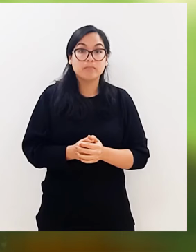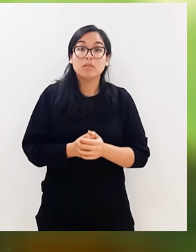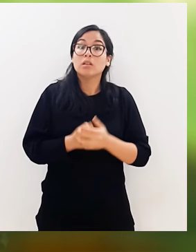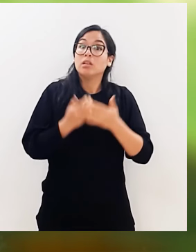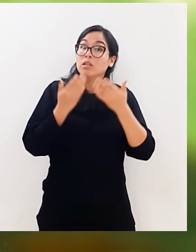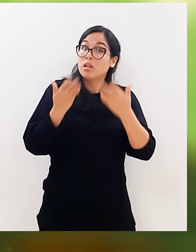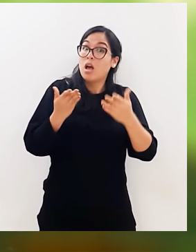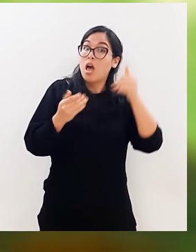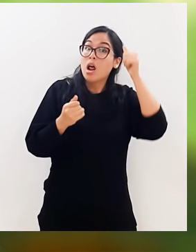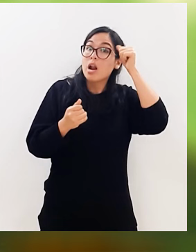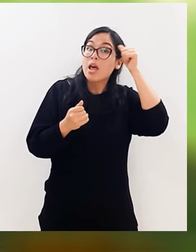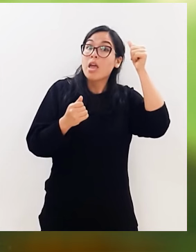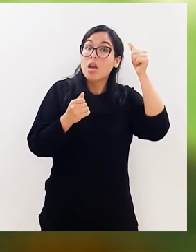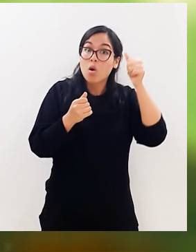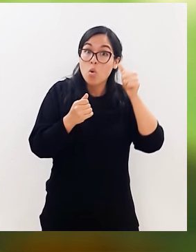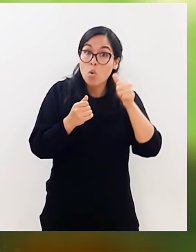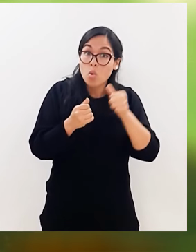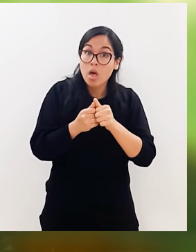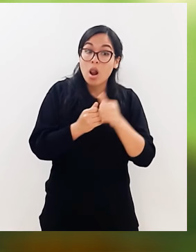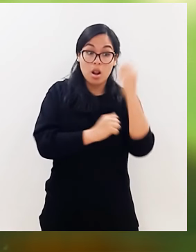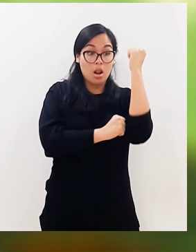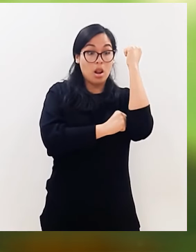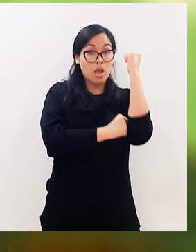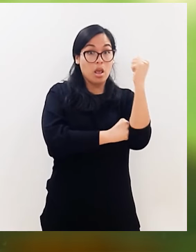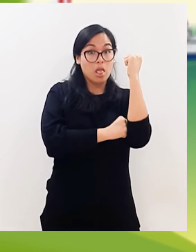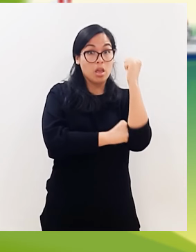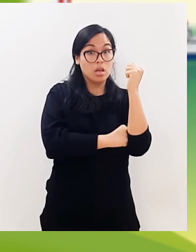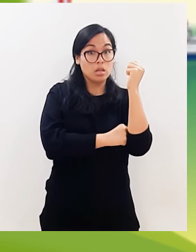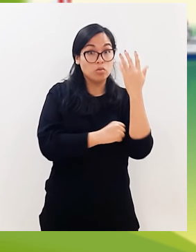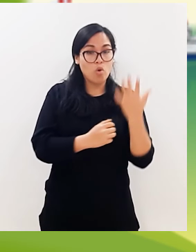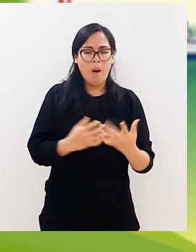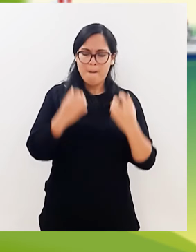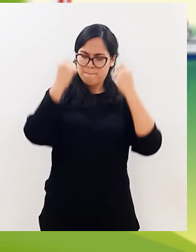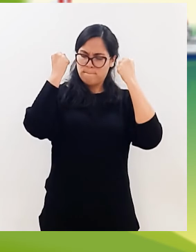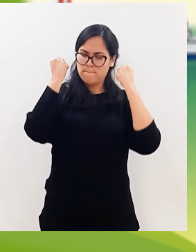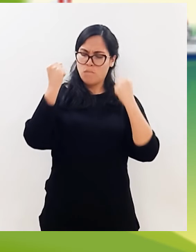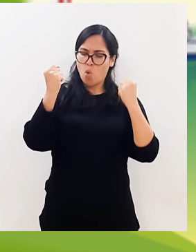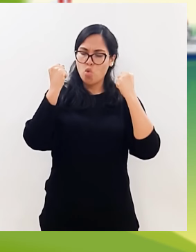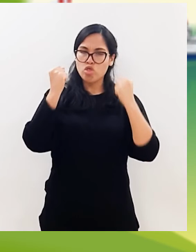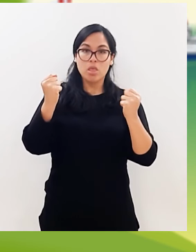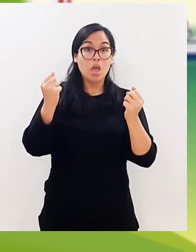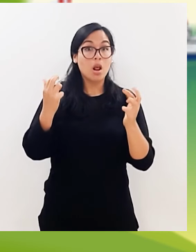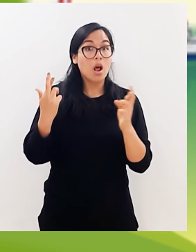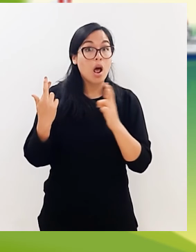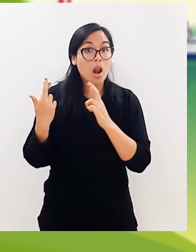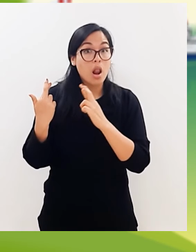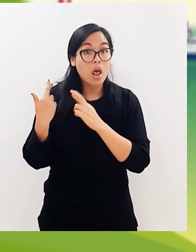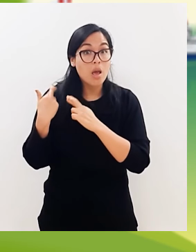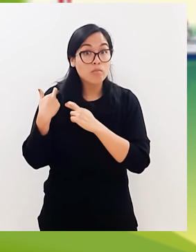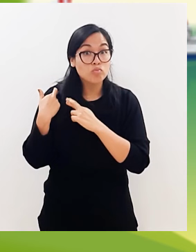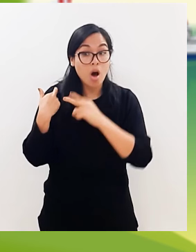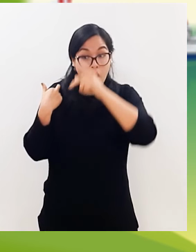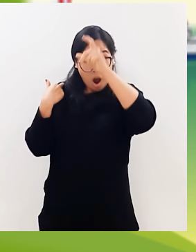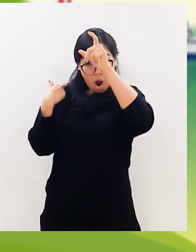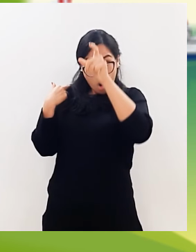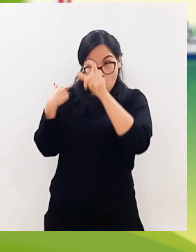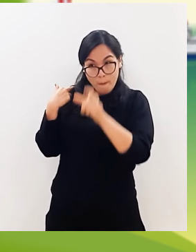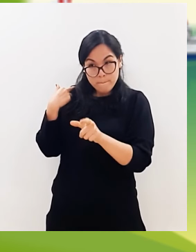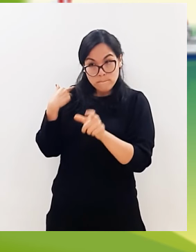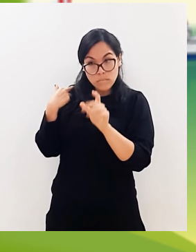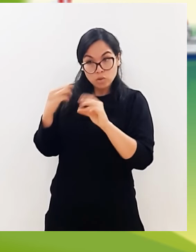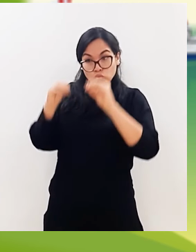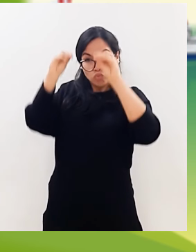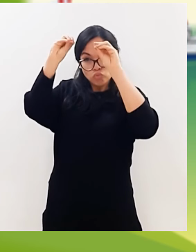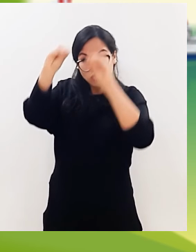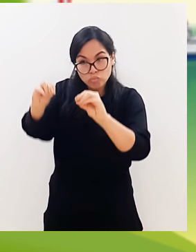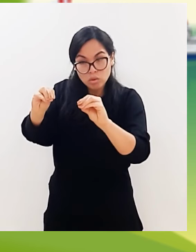Debemos recordar Que el derecho es un poder que le corresponde A una persona